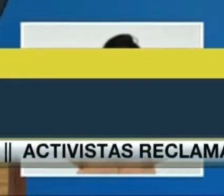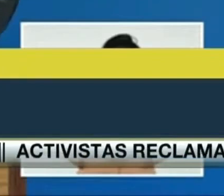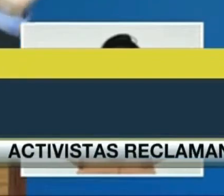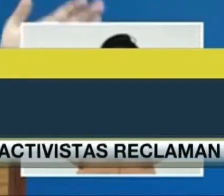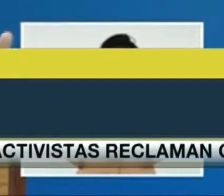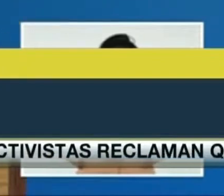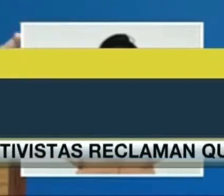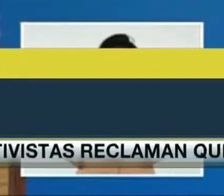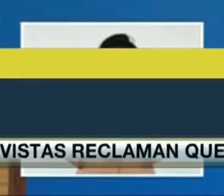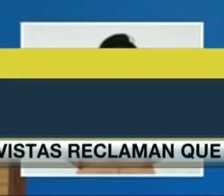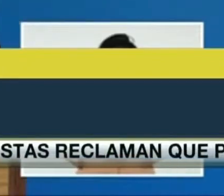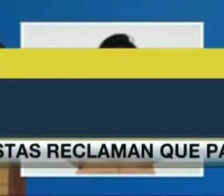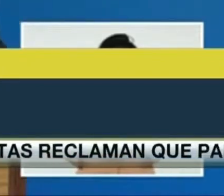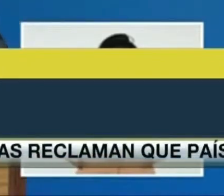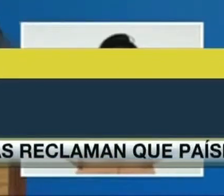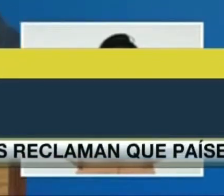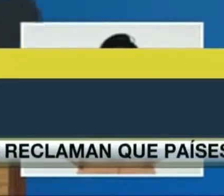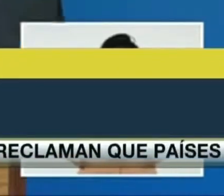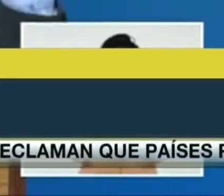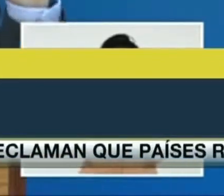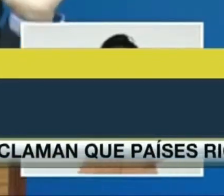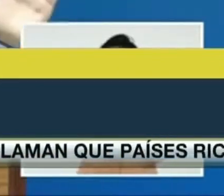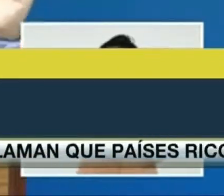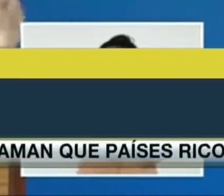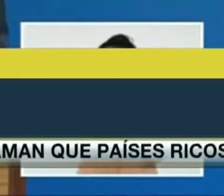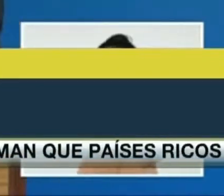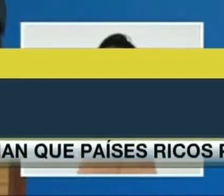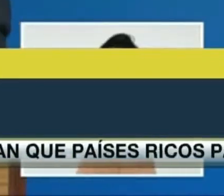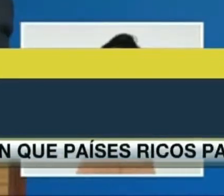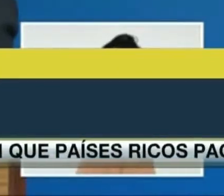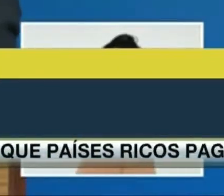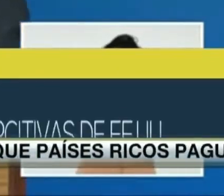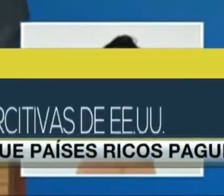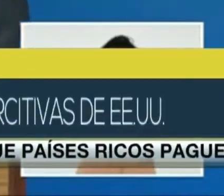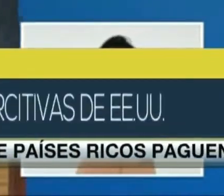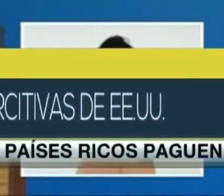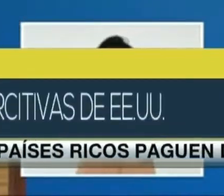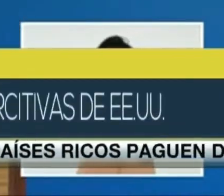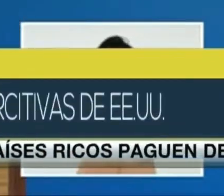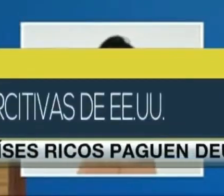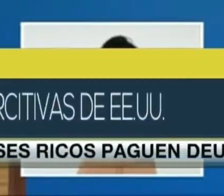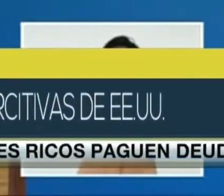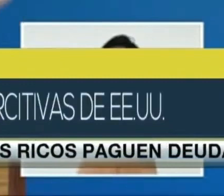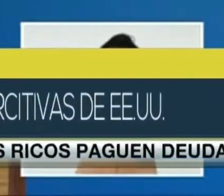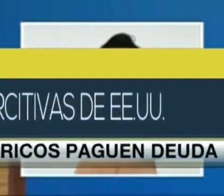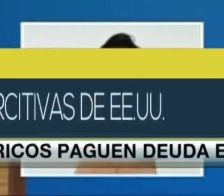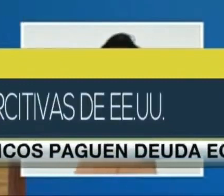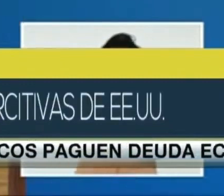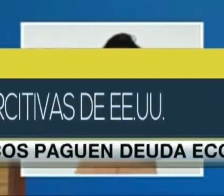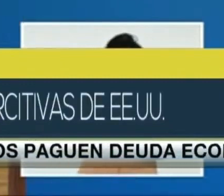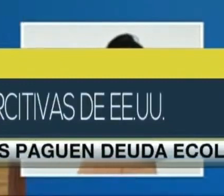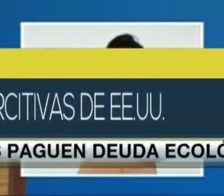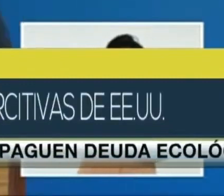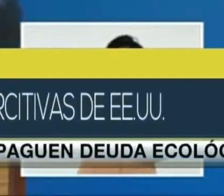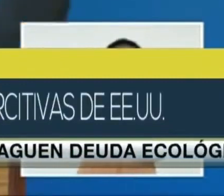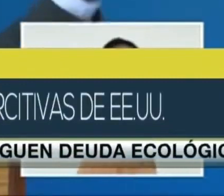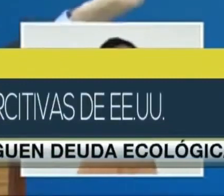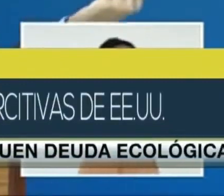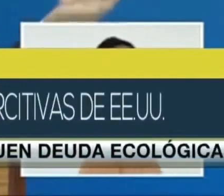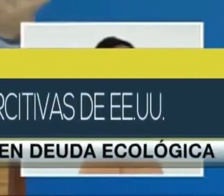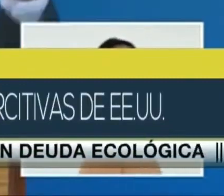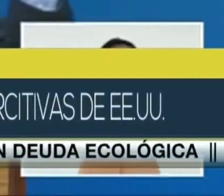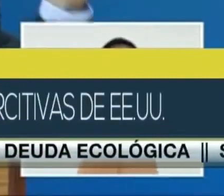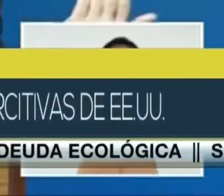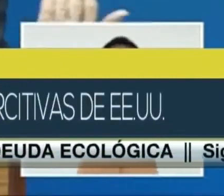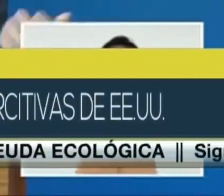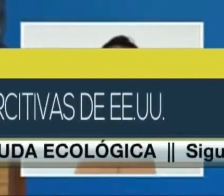supuestos incidentes de salud que ocurre en todas las latitudes del planeta y curiosamente también en la ciudad de Washington en